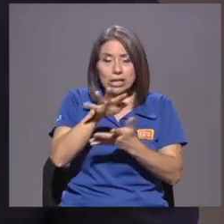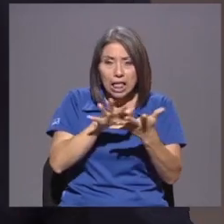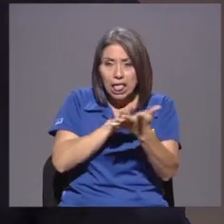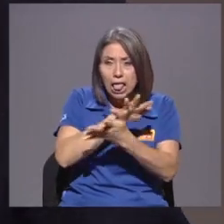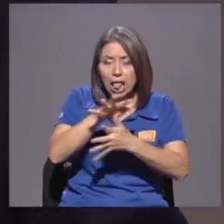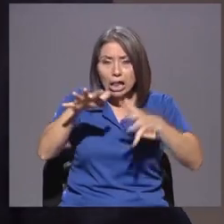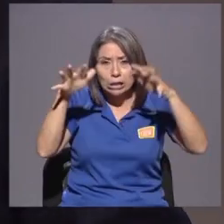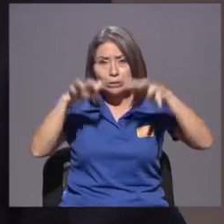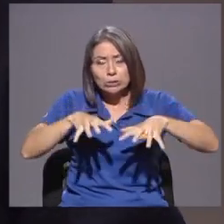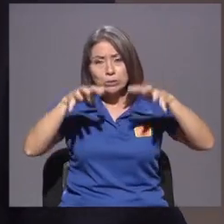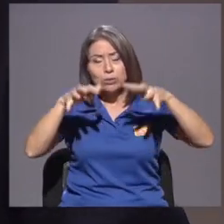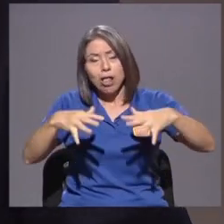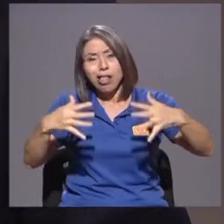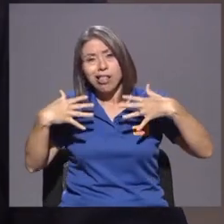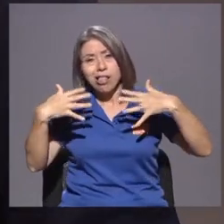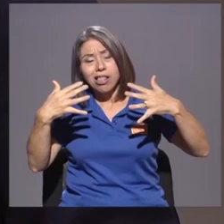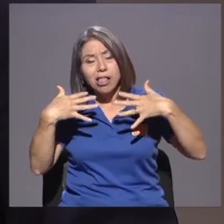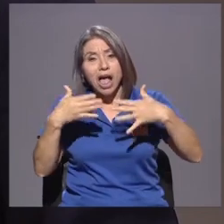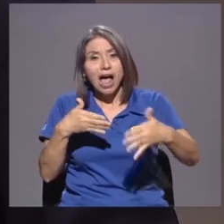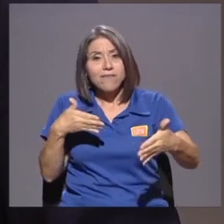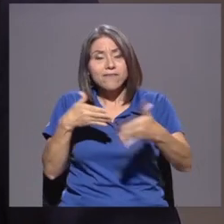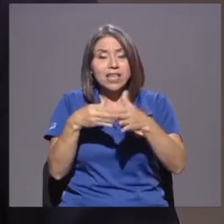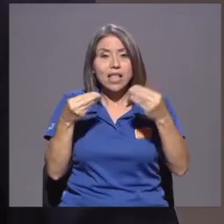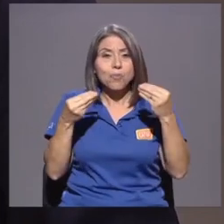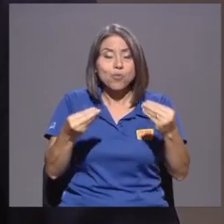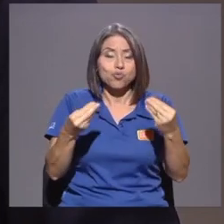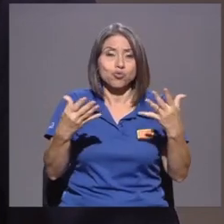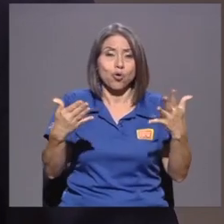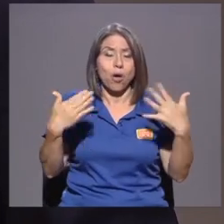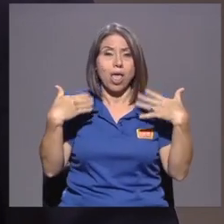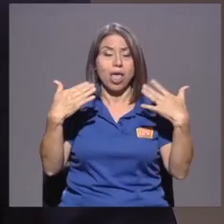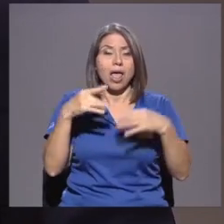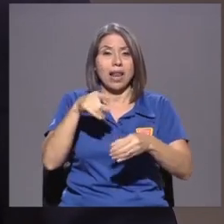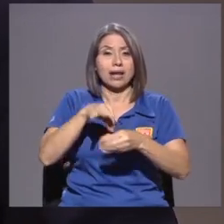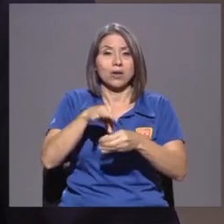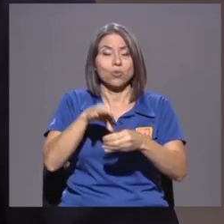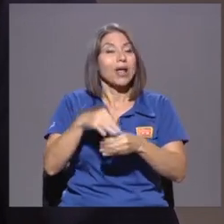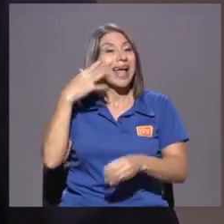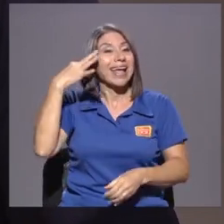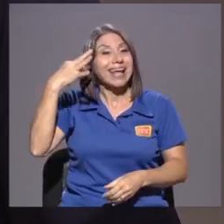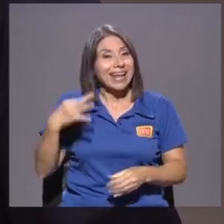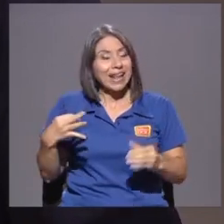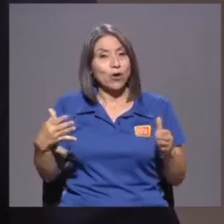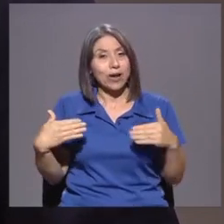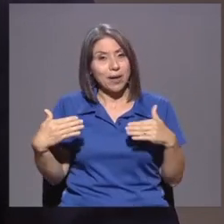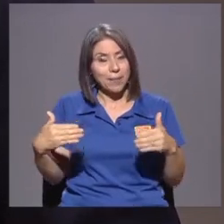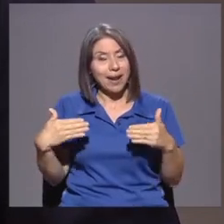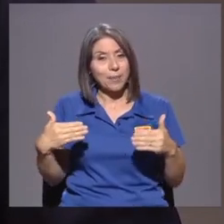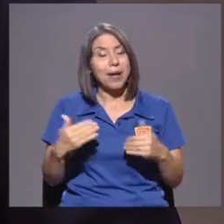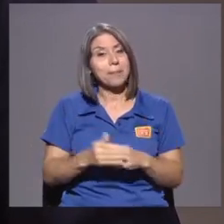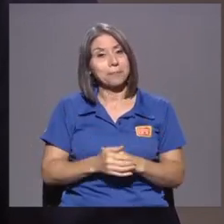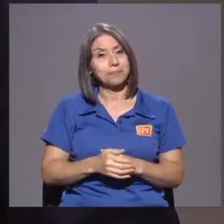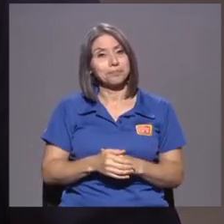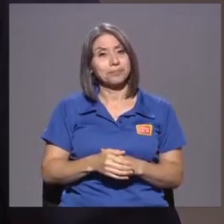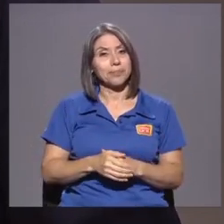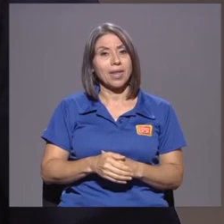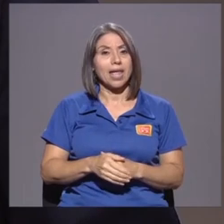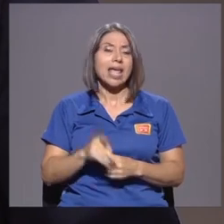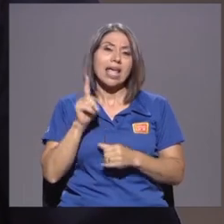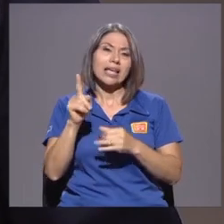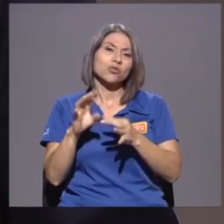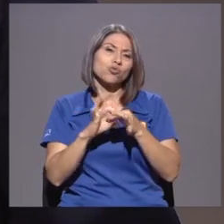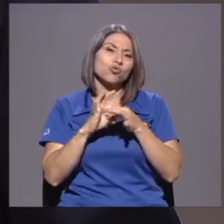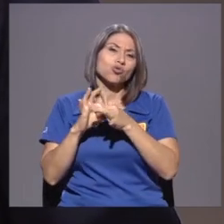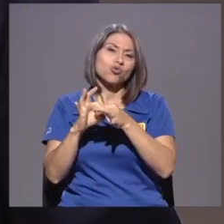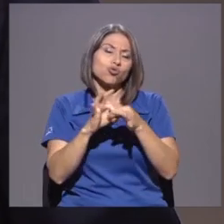la a la agricultura creo que panamá volviendo a nuestro patio es un socio